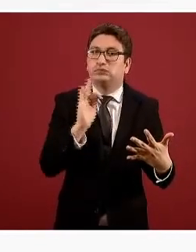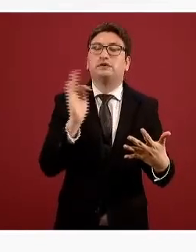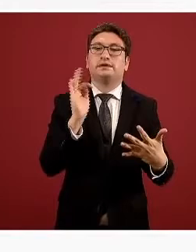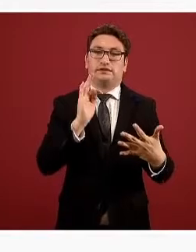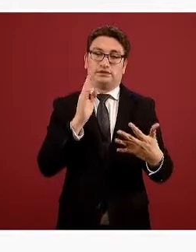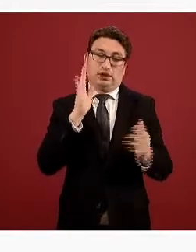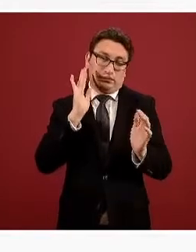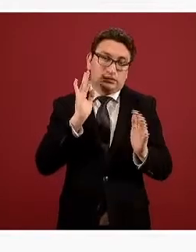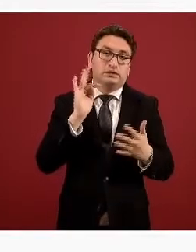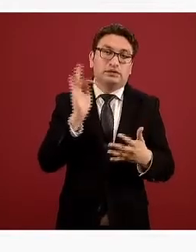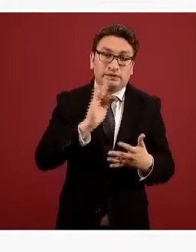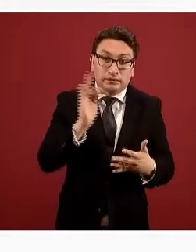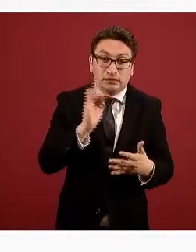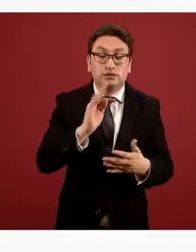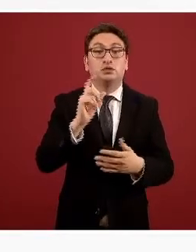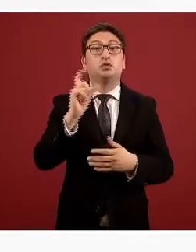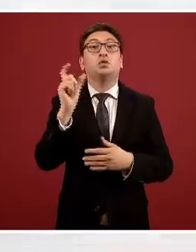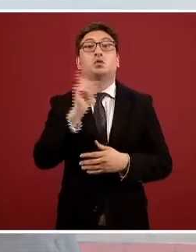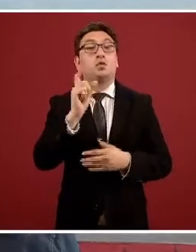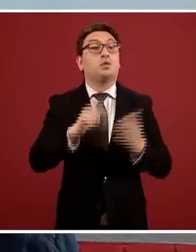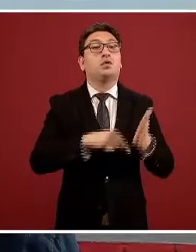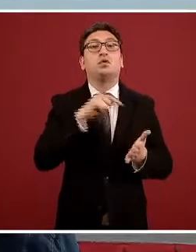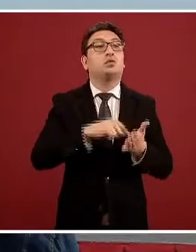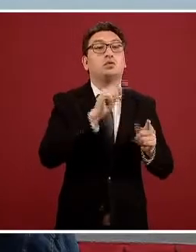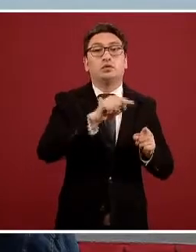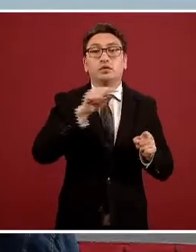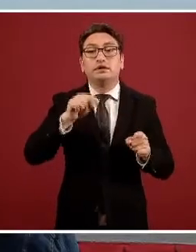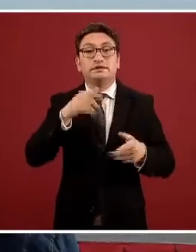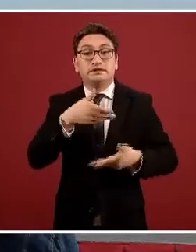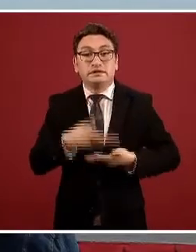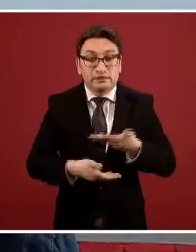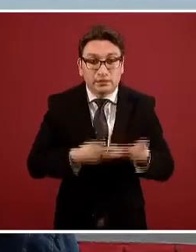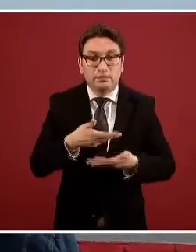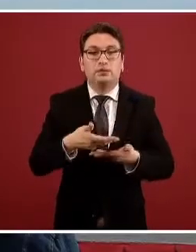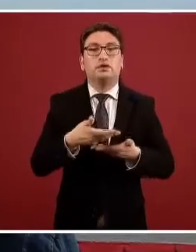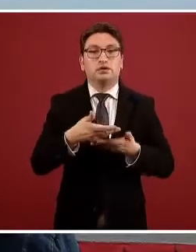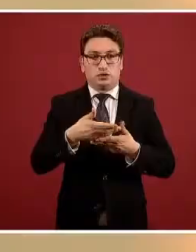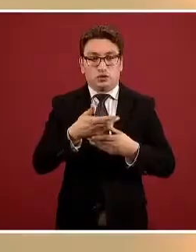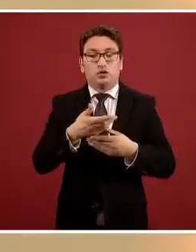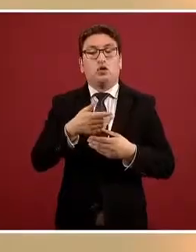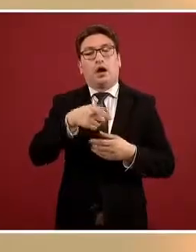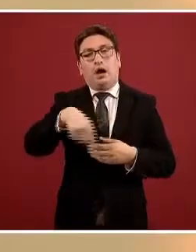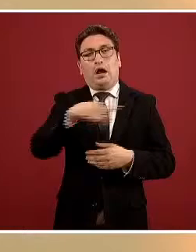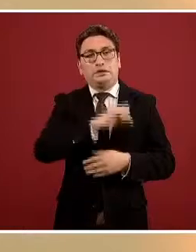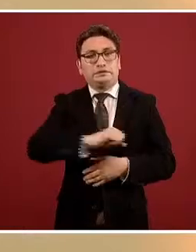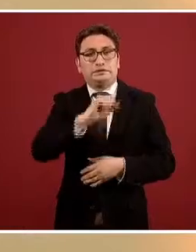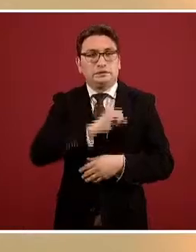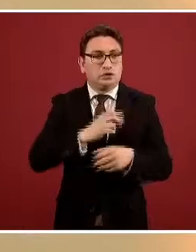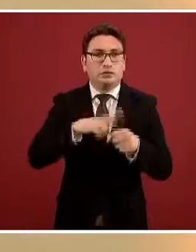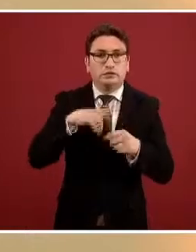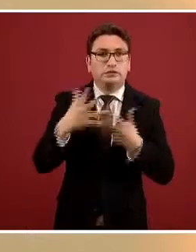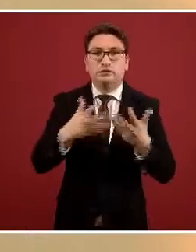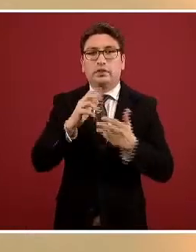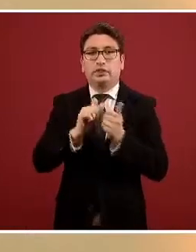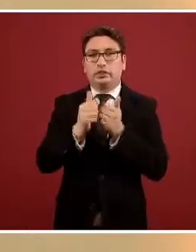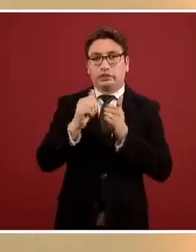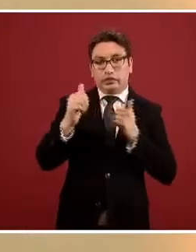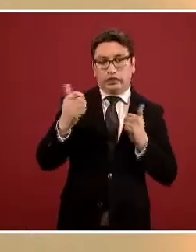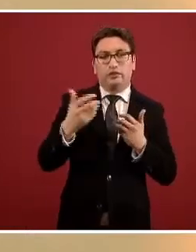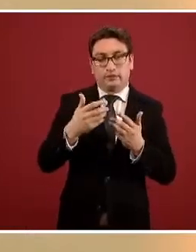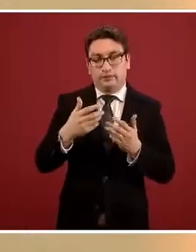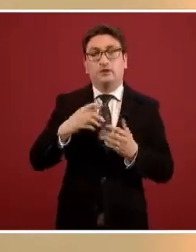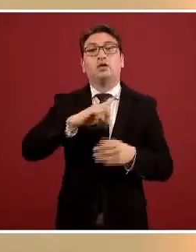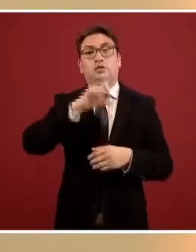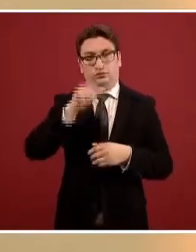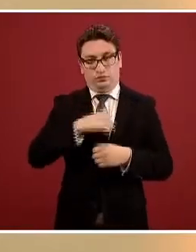retraso en la demanda de servicios de salud. En su momento vamos a tener el enorme reto de poder dedicarle